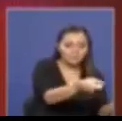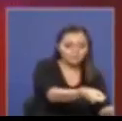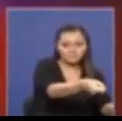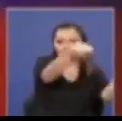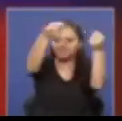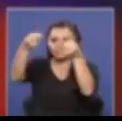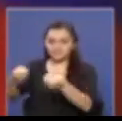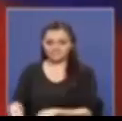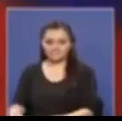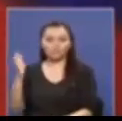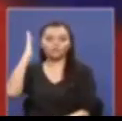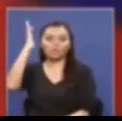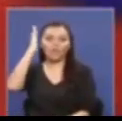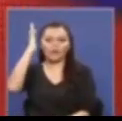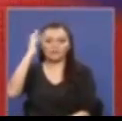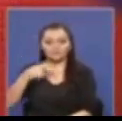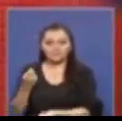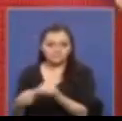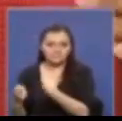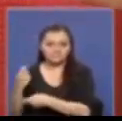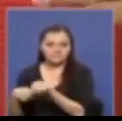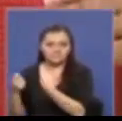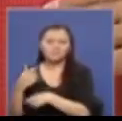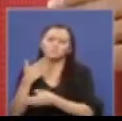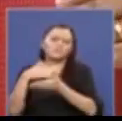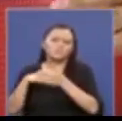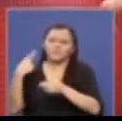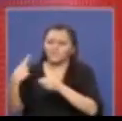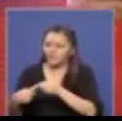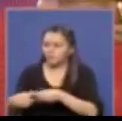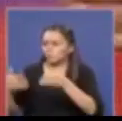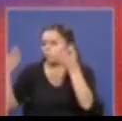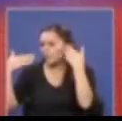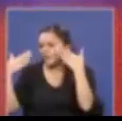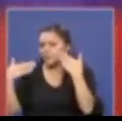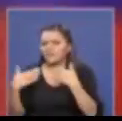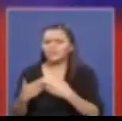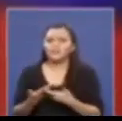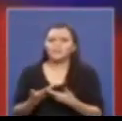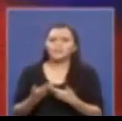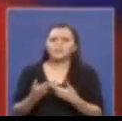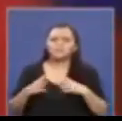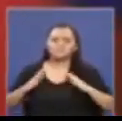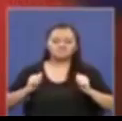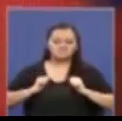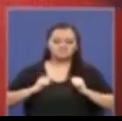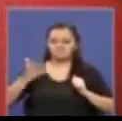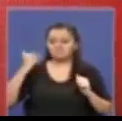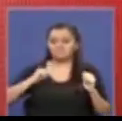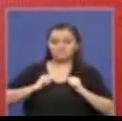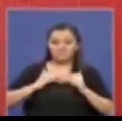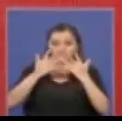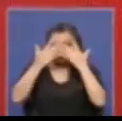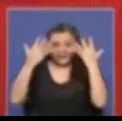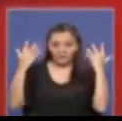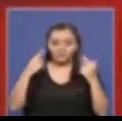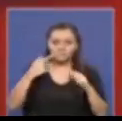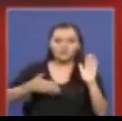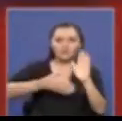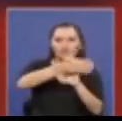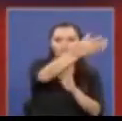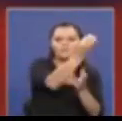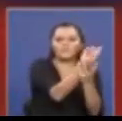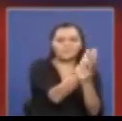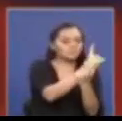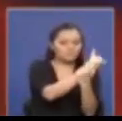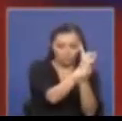Carchi. ¿Qué se gana con esto? Que la gente que viene de Quito, Guayaquil, como en el último feriado, e iba a comprar a Ipiales, va a encontrar